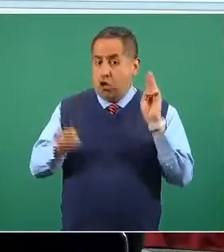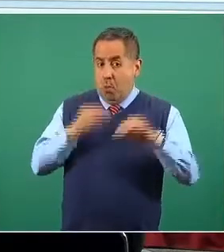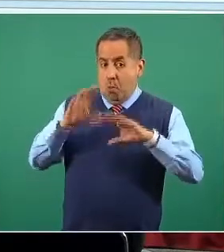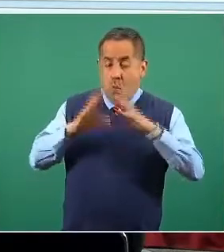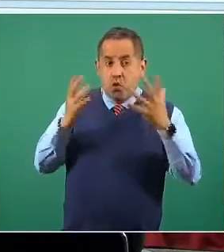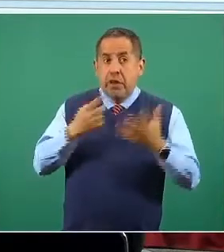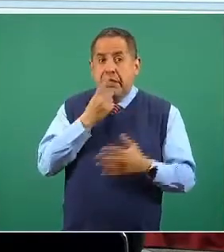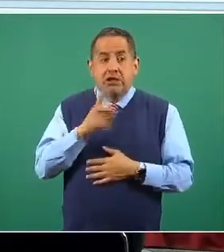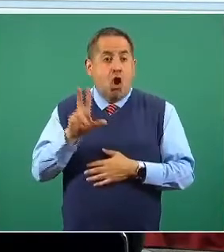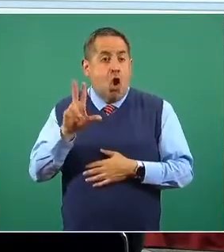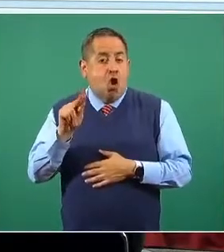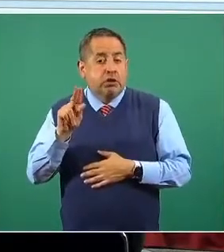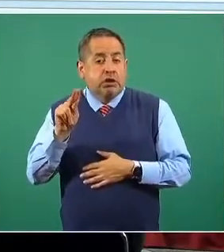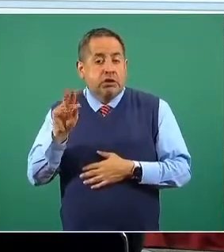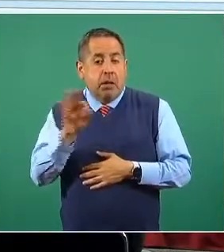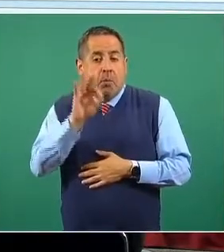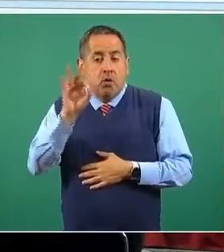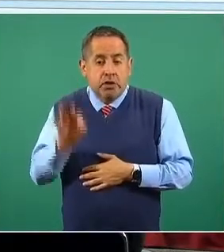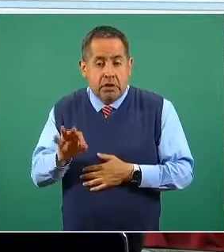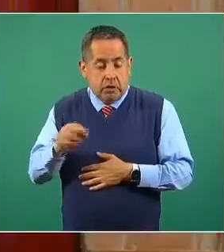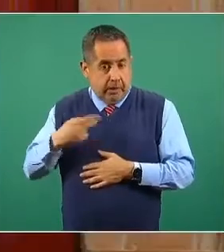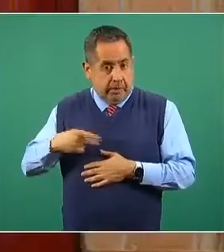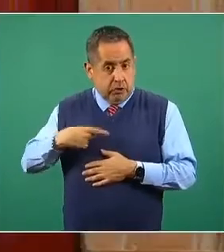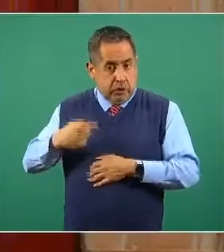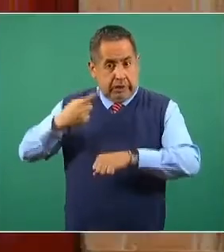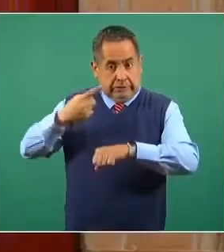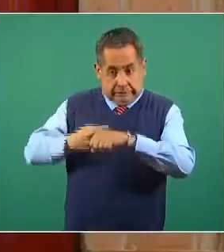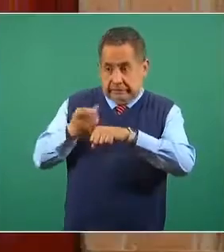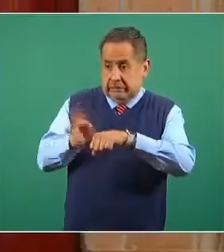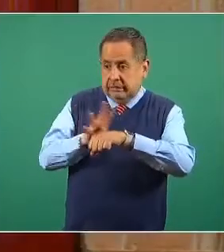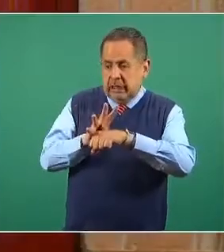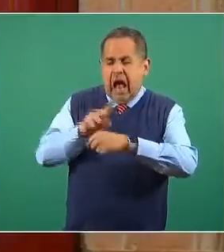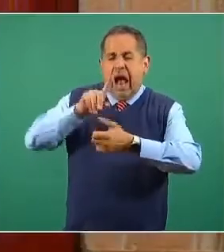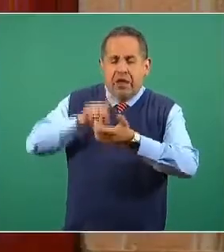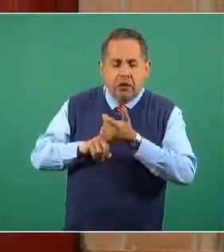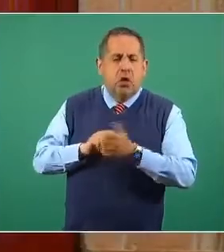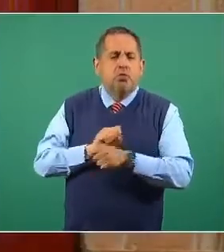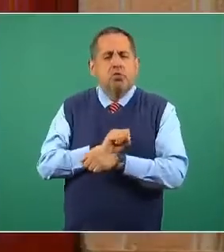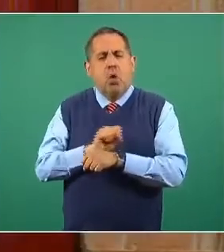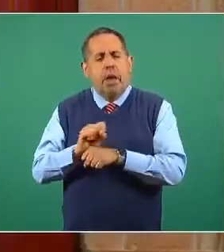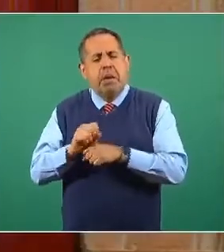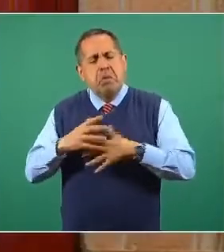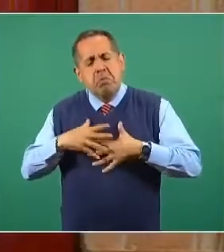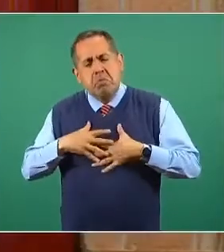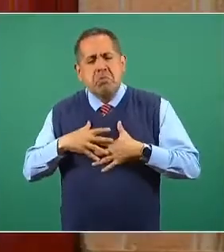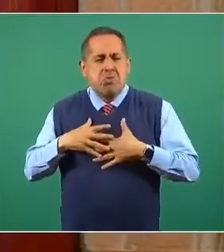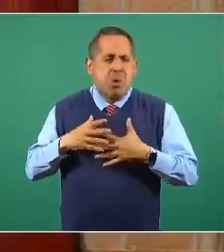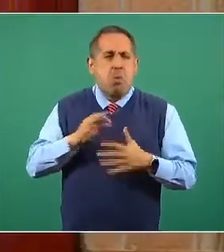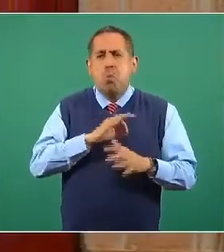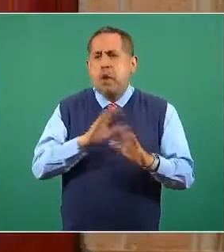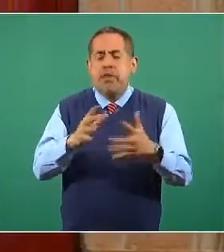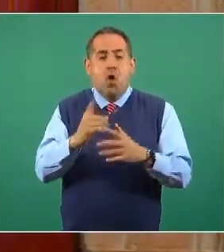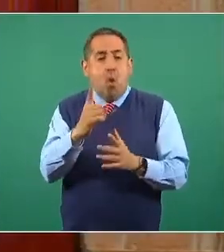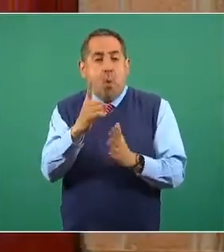en el 80% de las personas que padecen de COVID. Para efectos de México son más ya